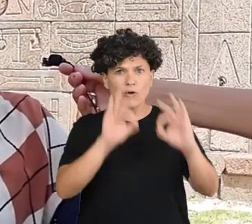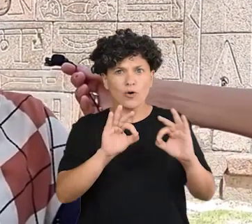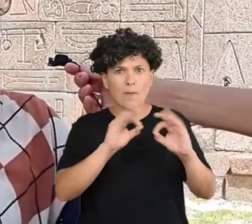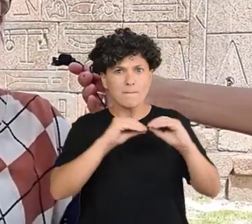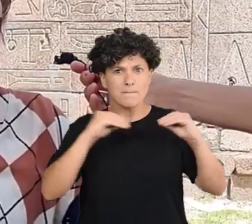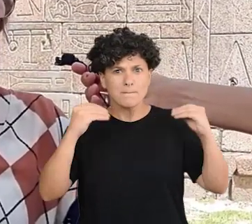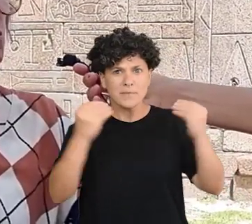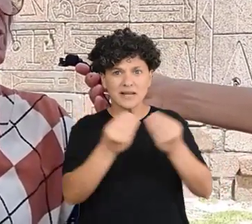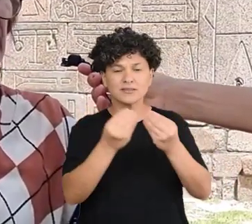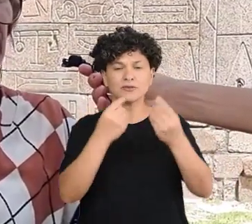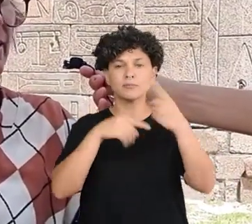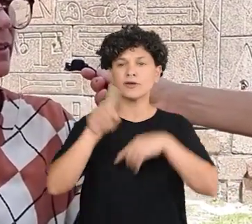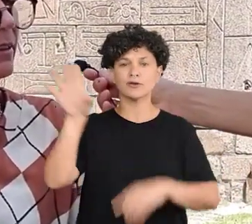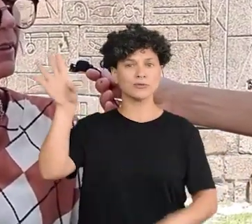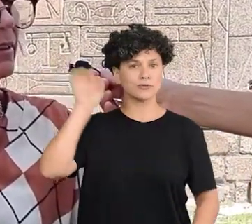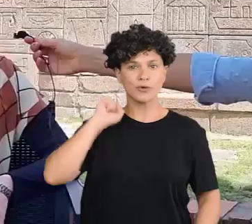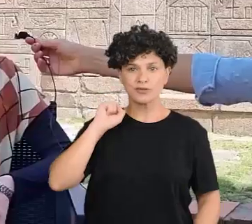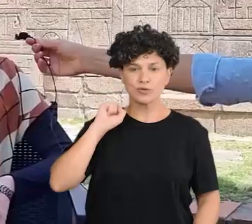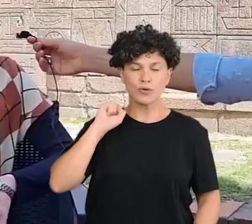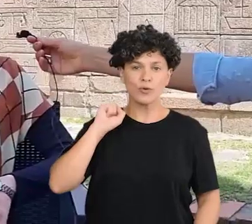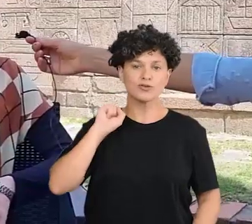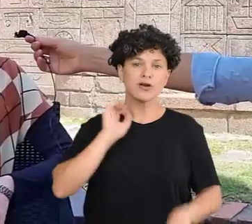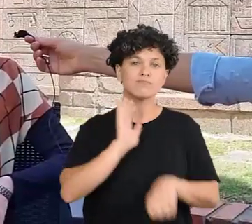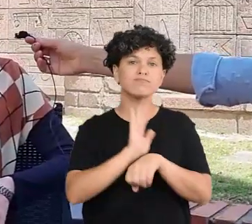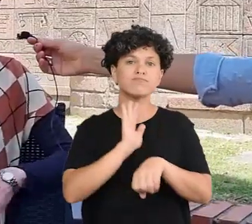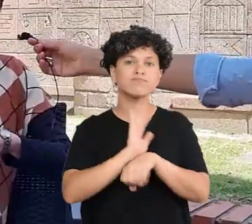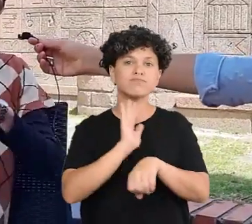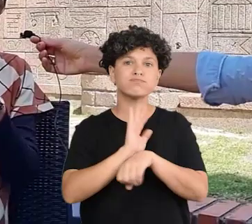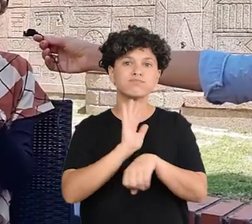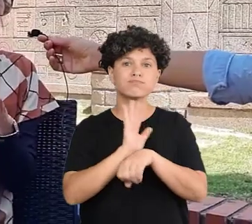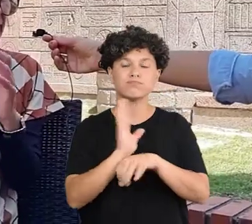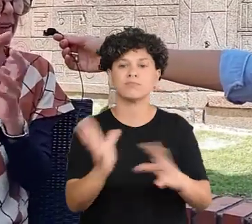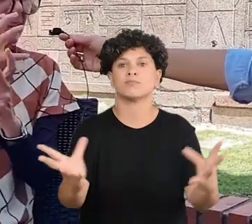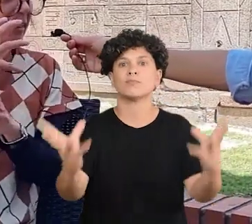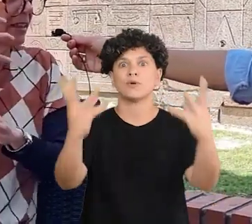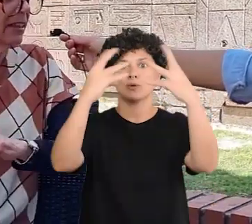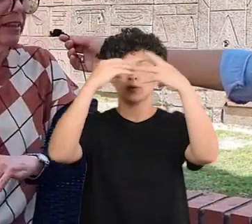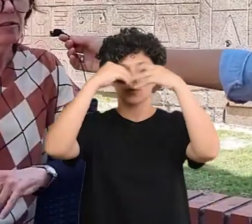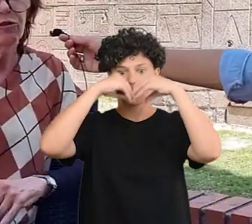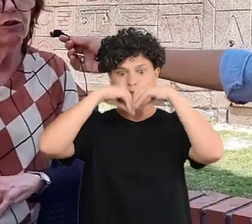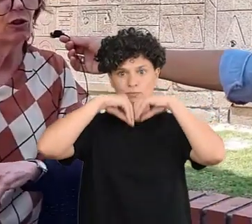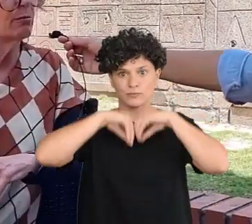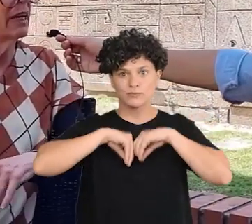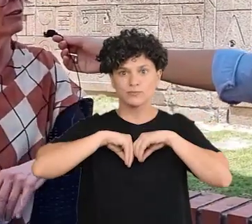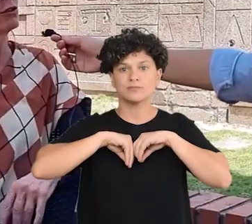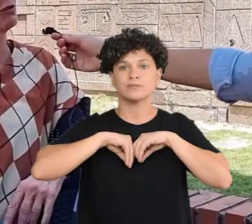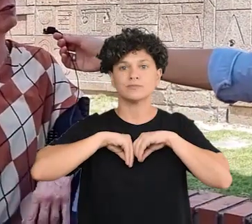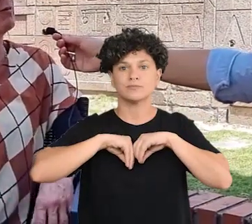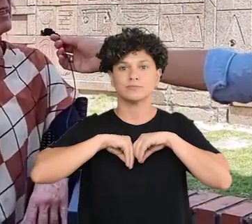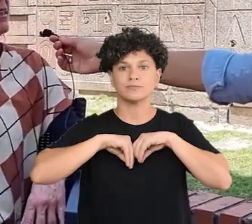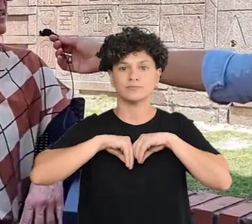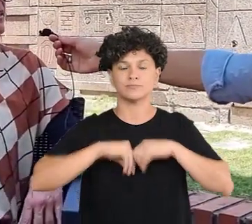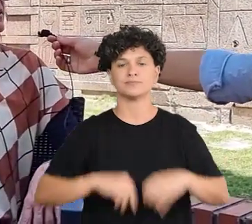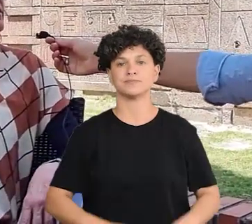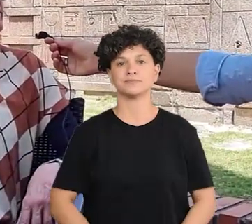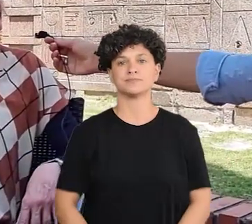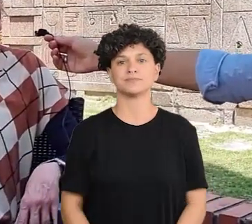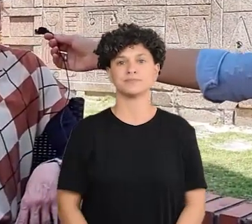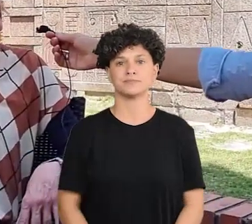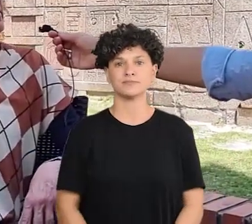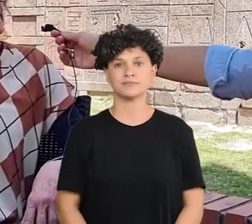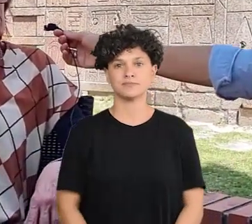y no escucha, o escucha a través de formatos